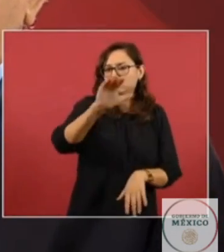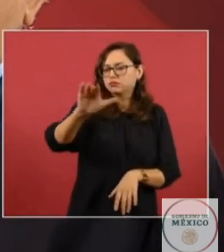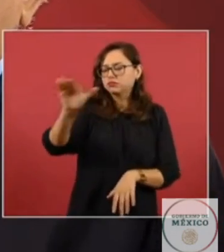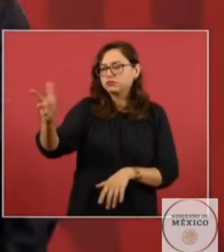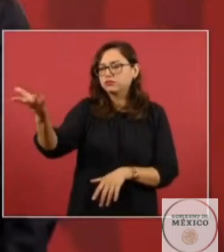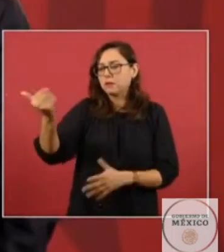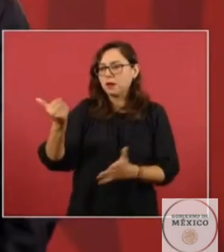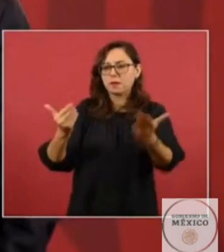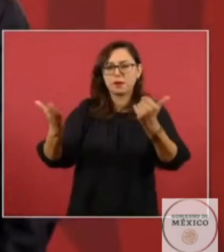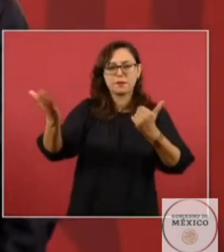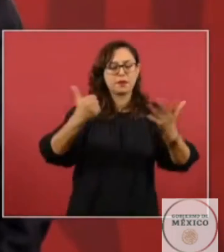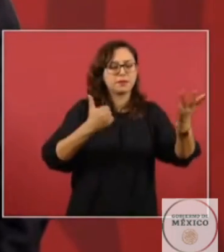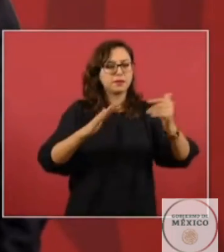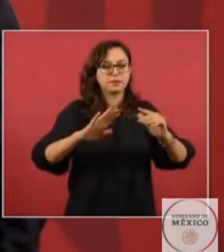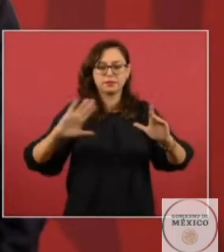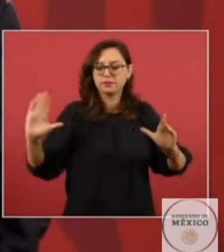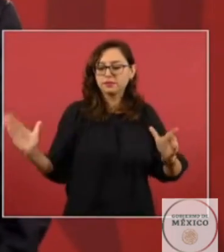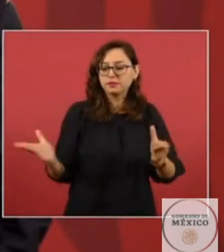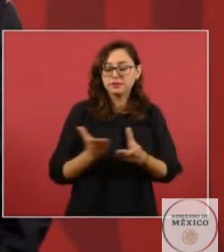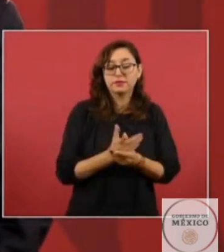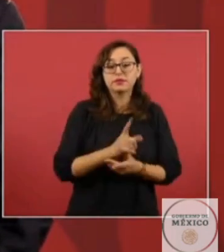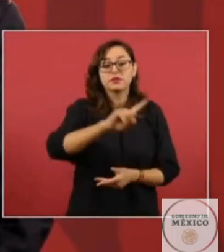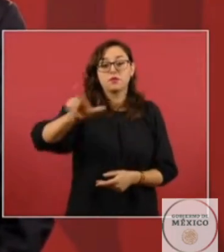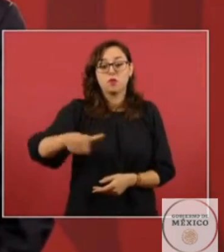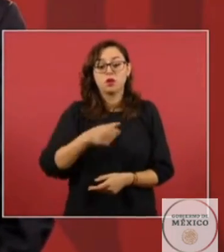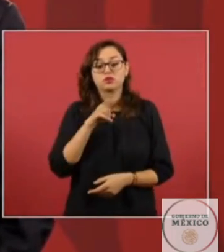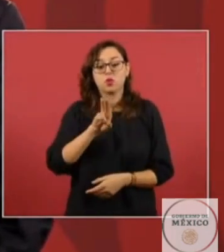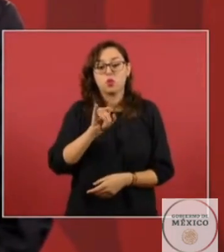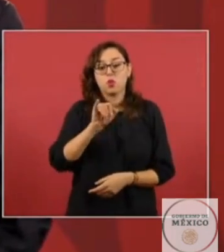solo, sino también lo que le llaman las actividades